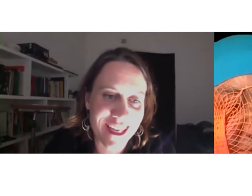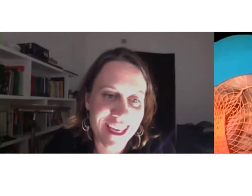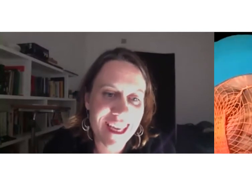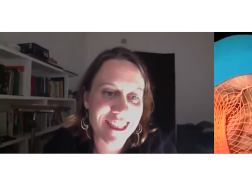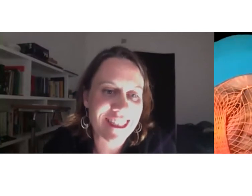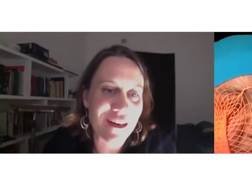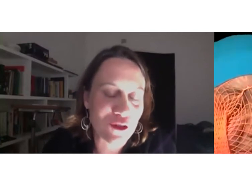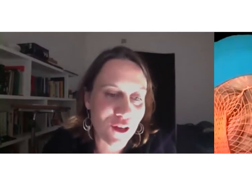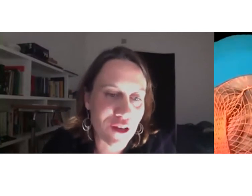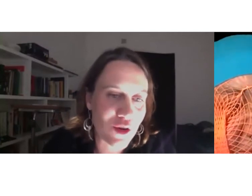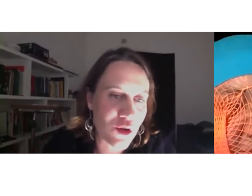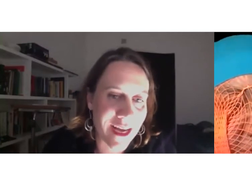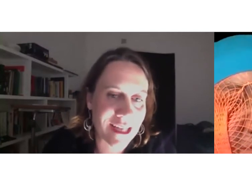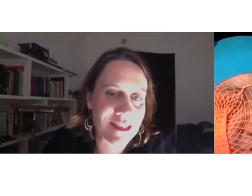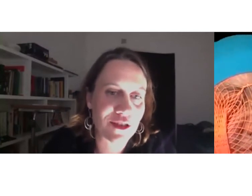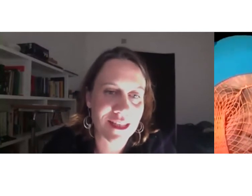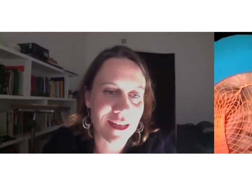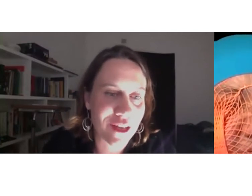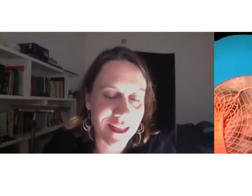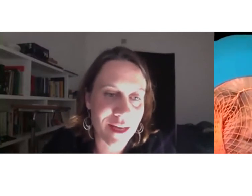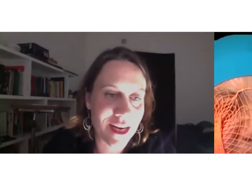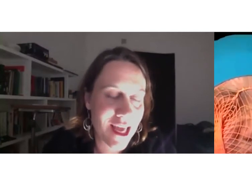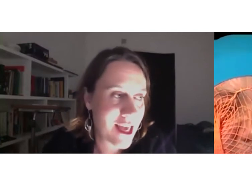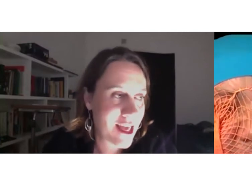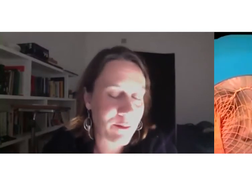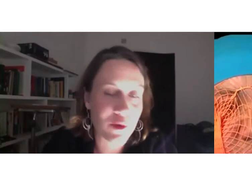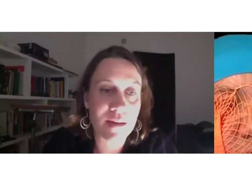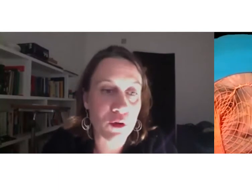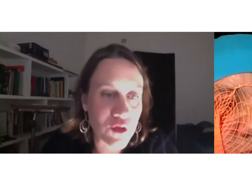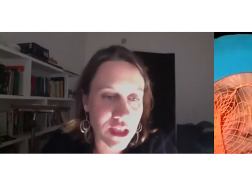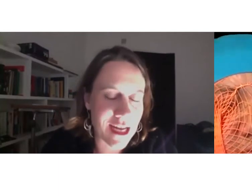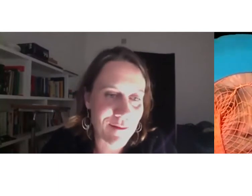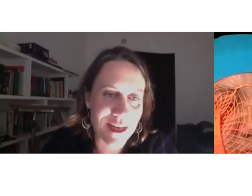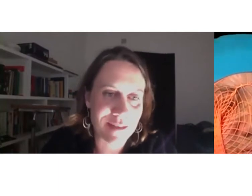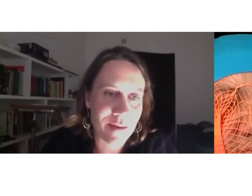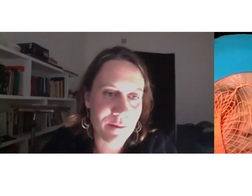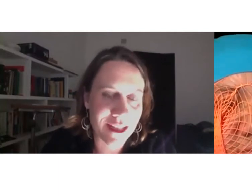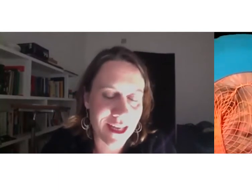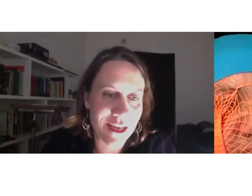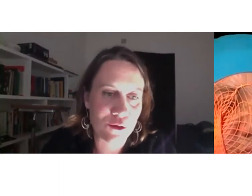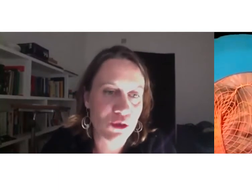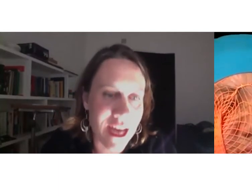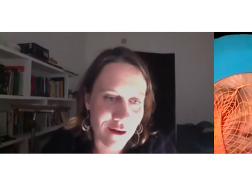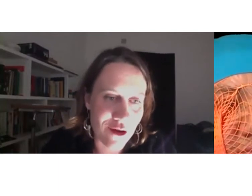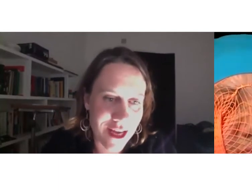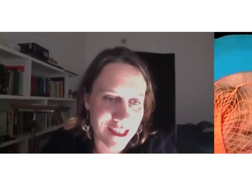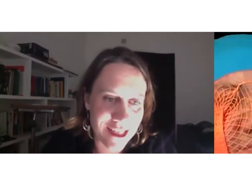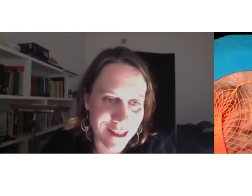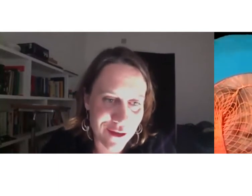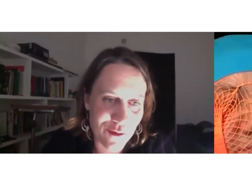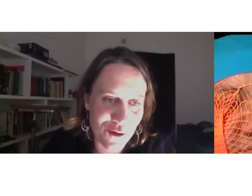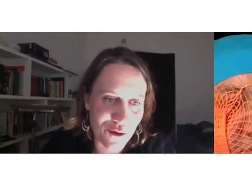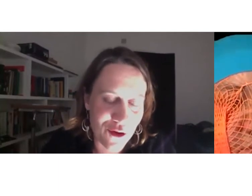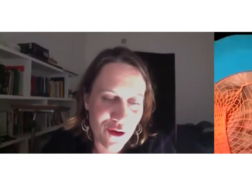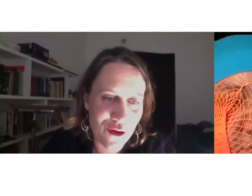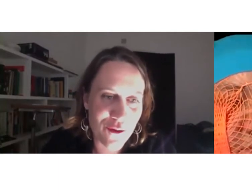posibilidad de estar construyendo algo como una canción, que es algo que también se puede reproducir, que alguien más pueda aprender y usar, ¿no? Casi, casi